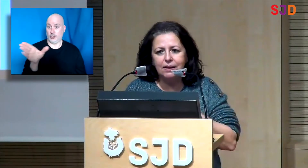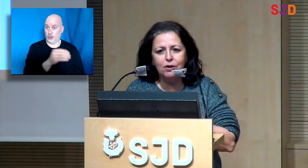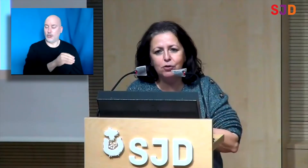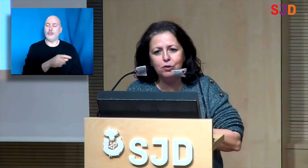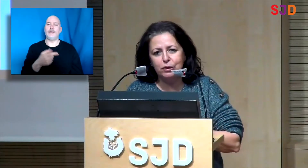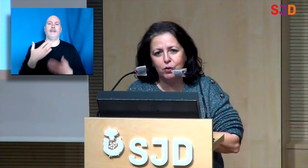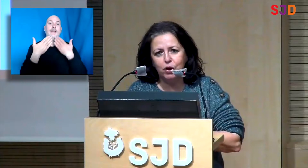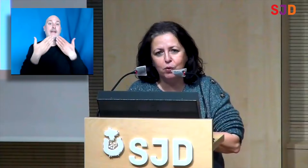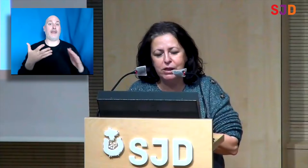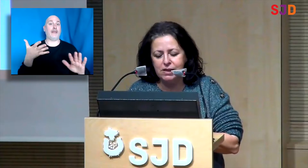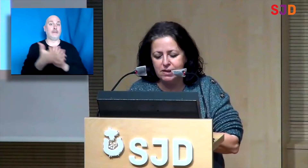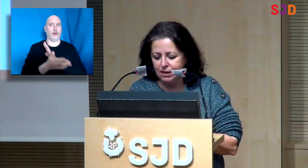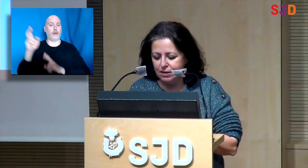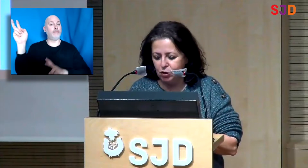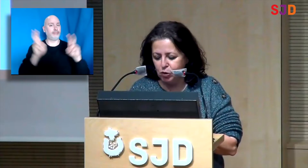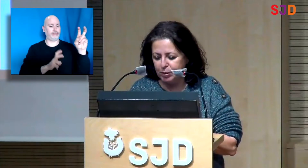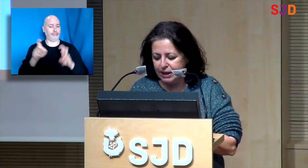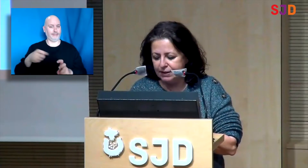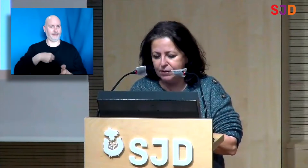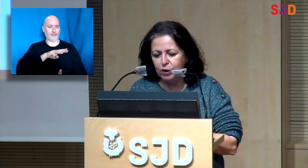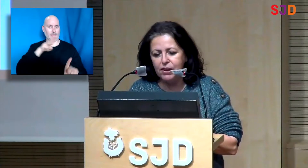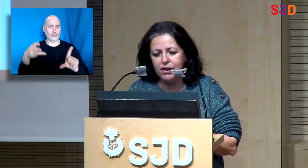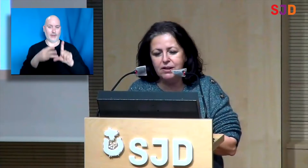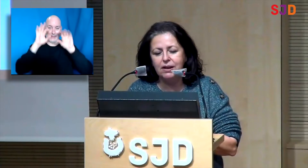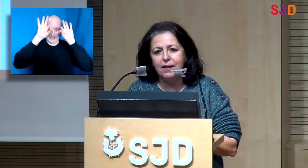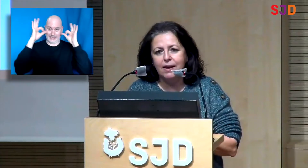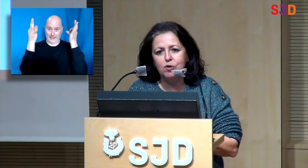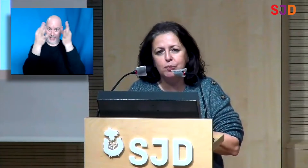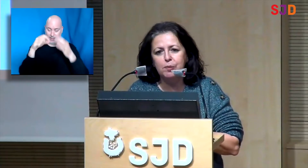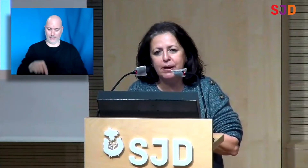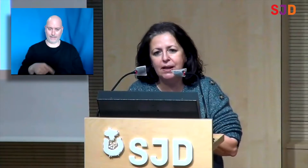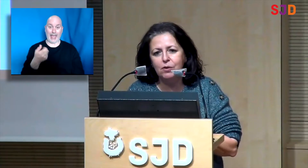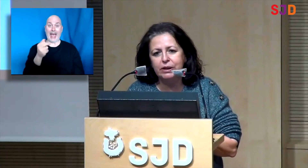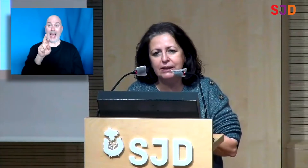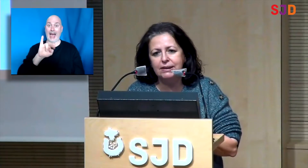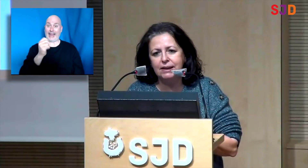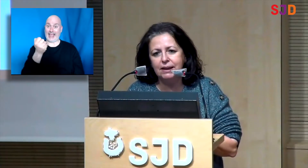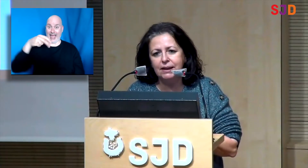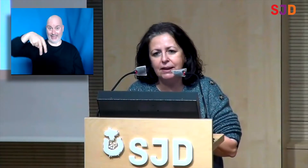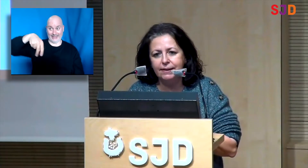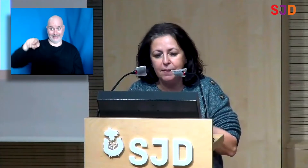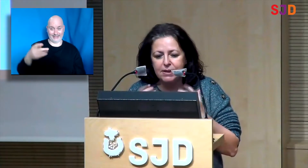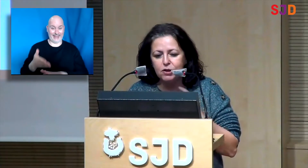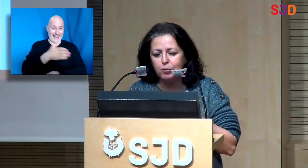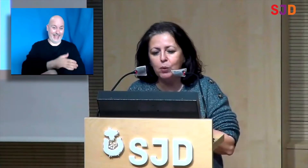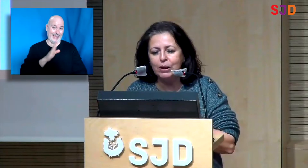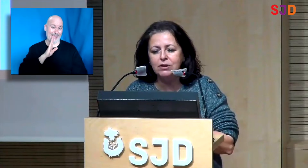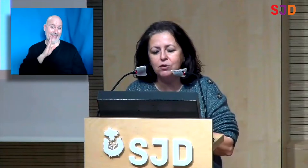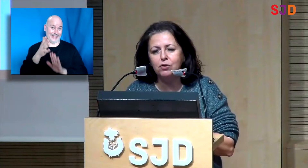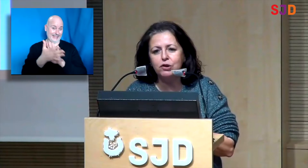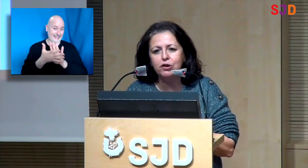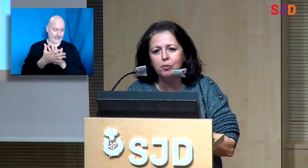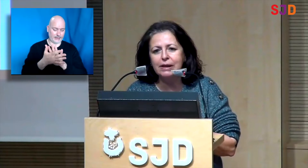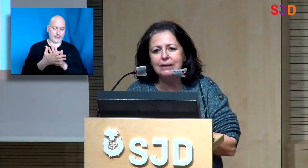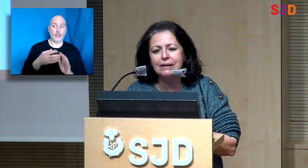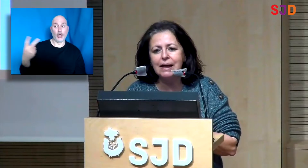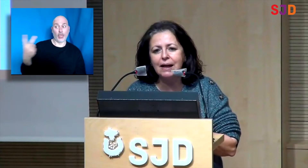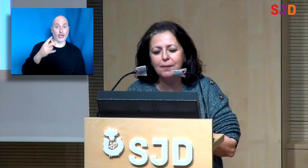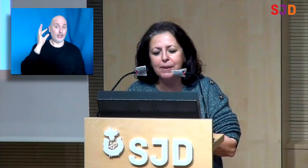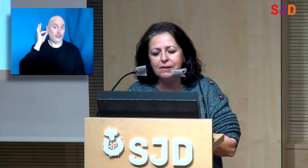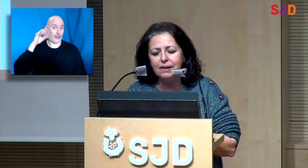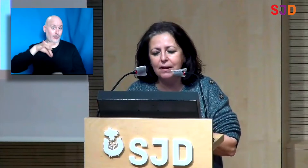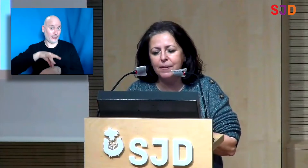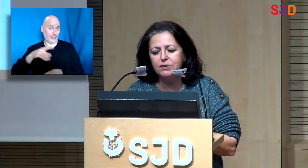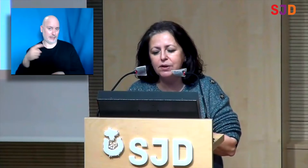Araceli y yo, soy Roser, somos pediatras de urgencias, hemos preparado este tema sobre cuáles son los síntomas